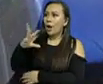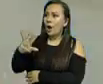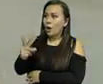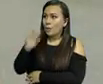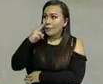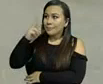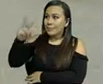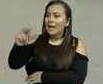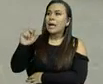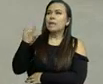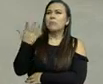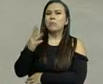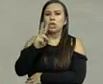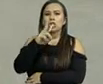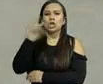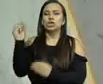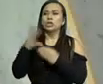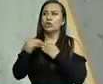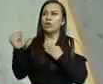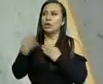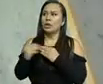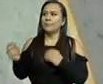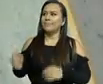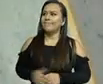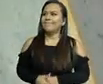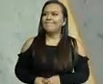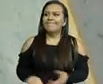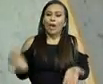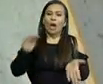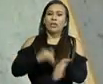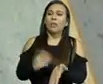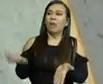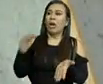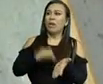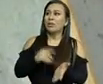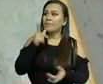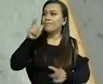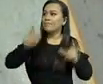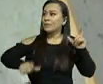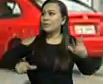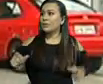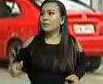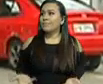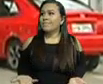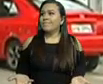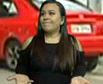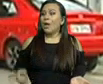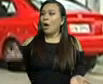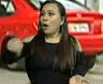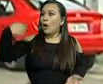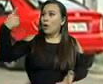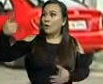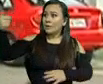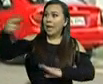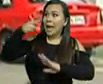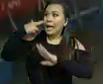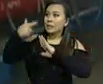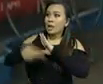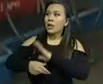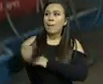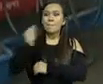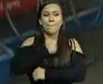los saltaron 200 dólares nada es suficiente para los antisociales otra gasolinera del mismo hueco